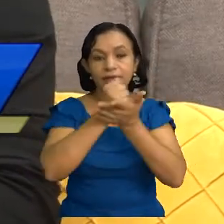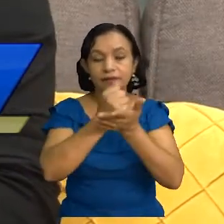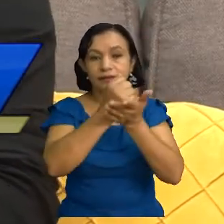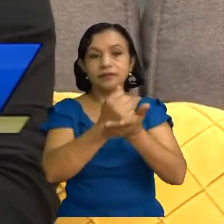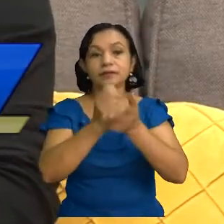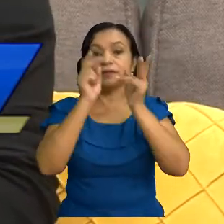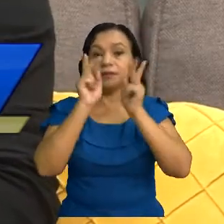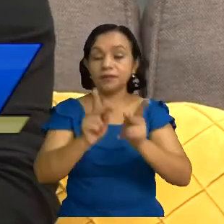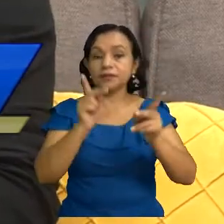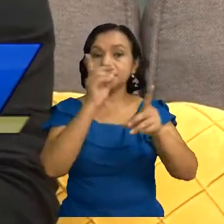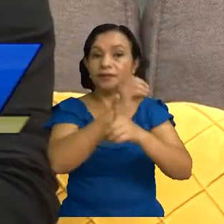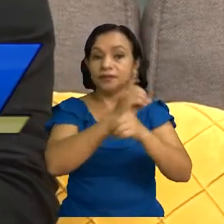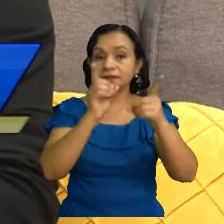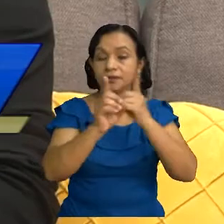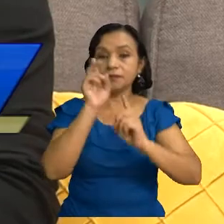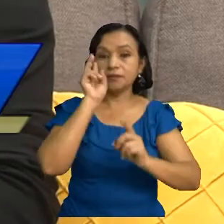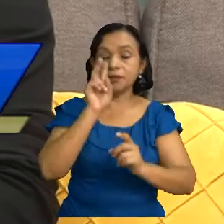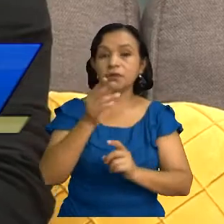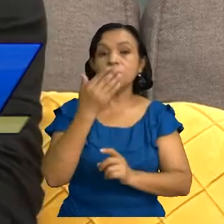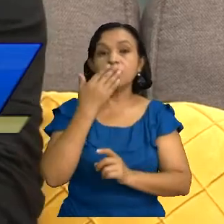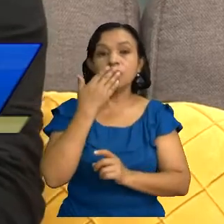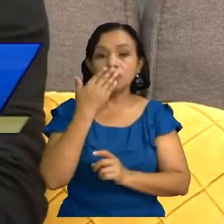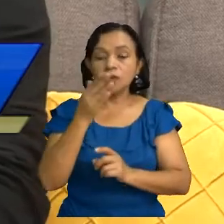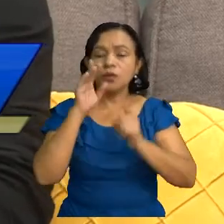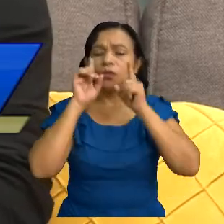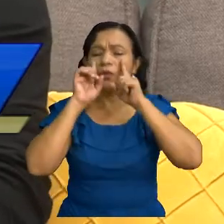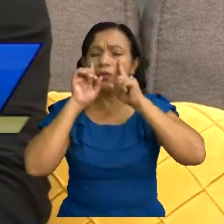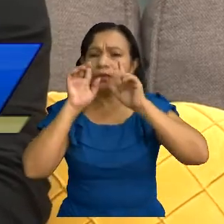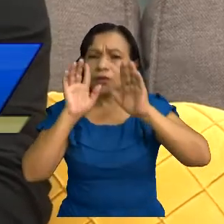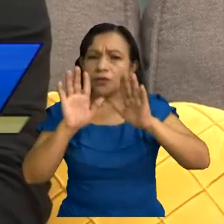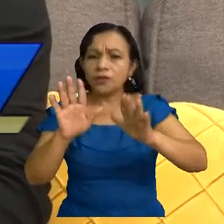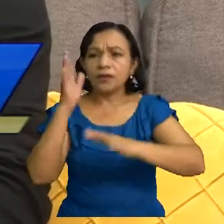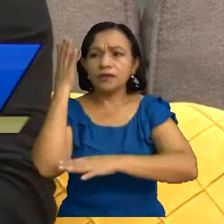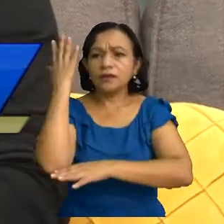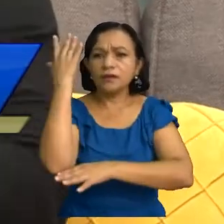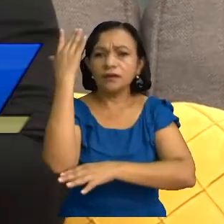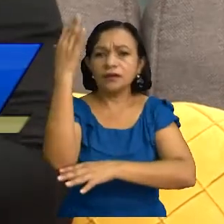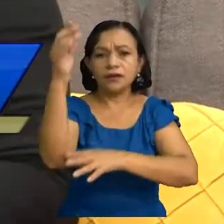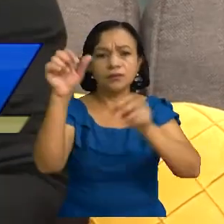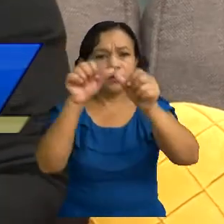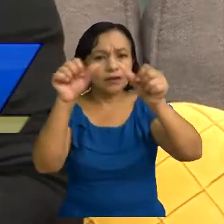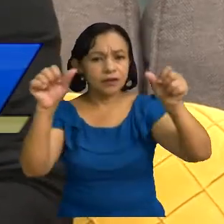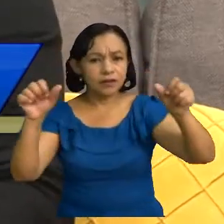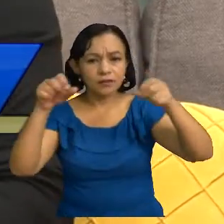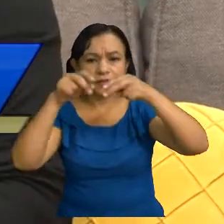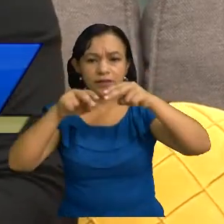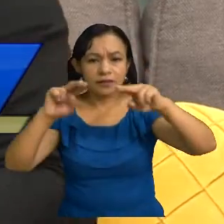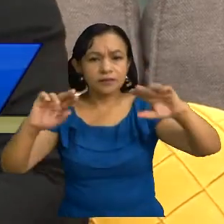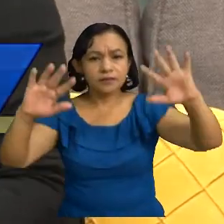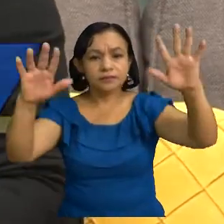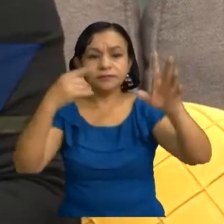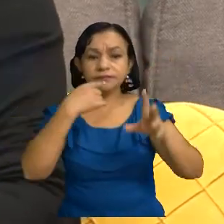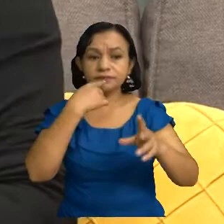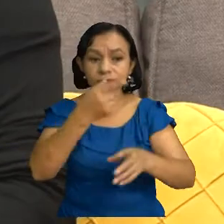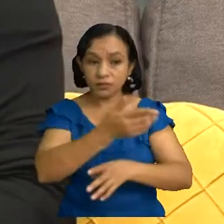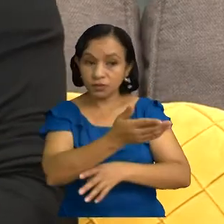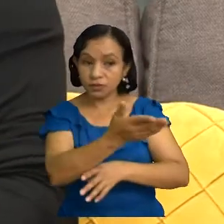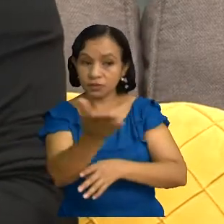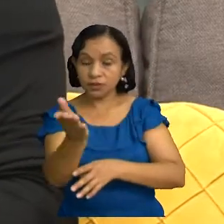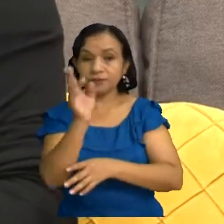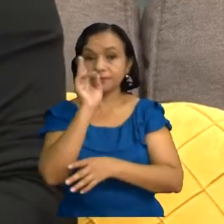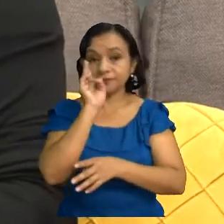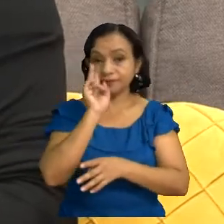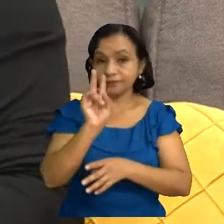también que es una alternativa a conservar nosotros siempre vamos a estar diciéndole a nuestra gente si ustedes no miran